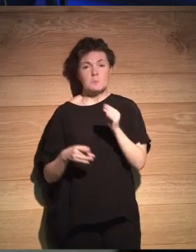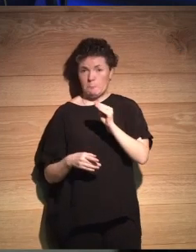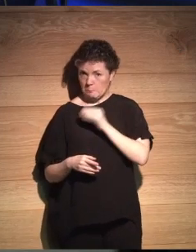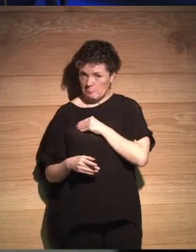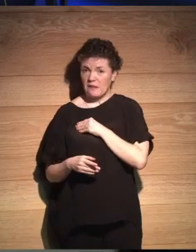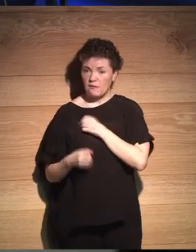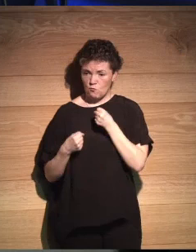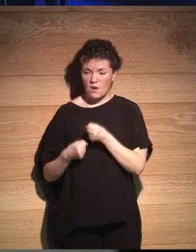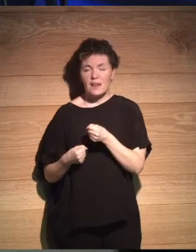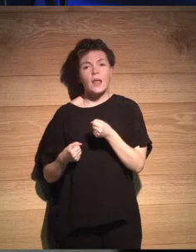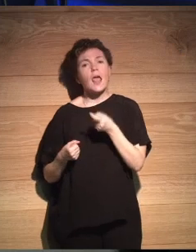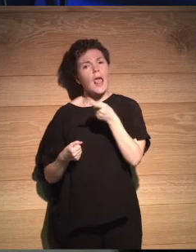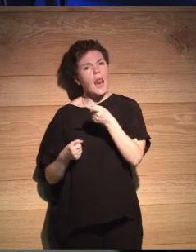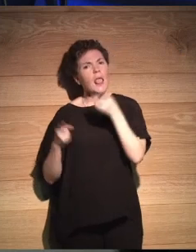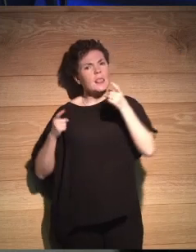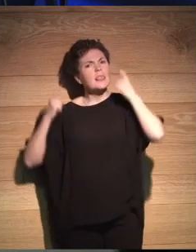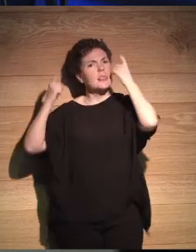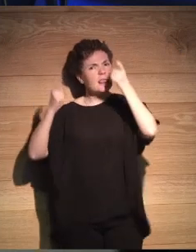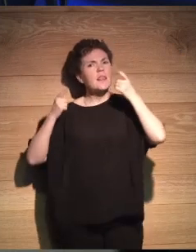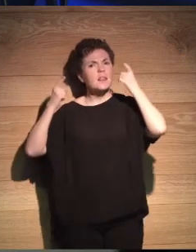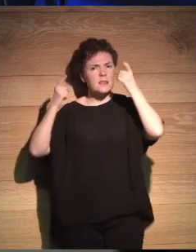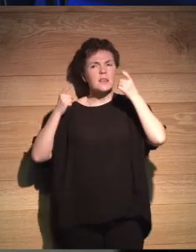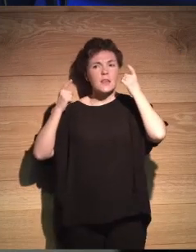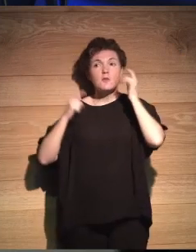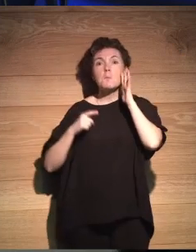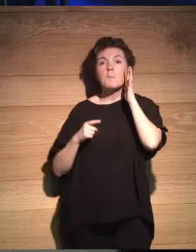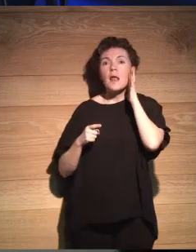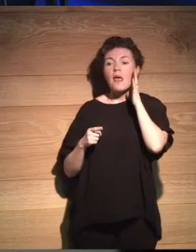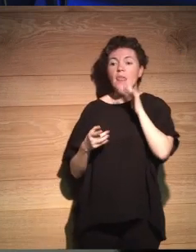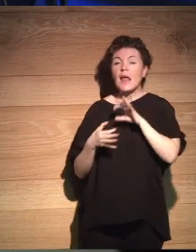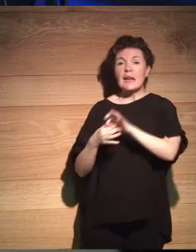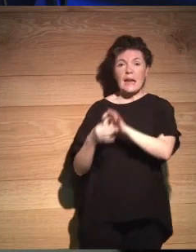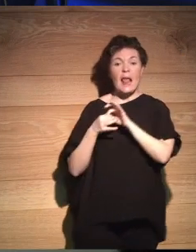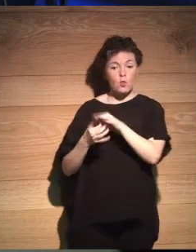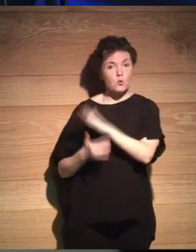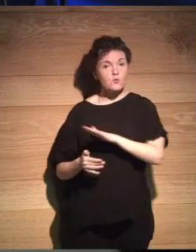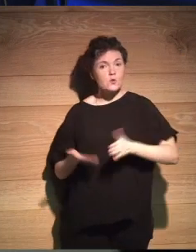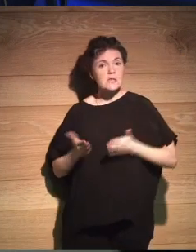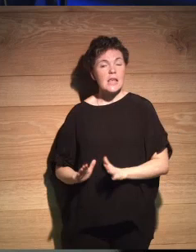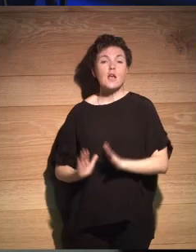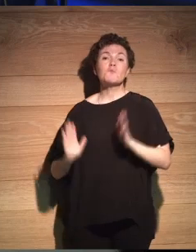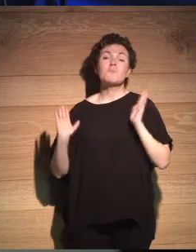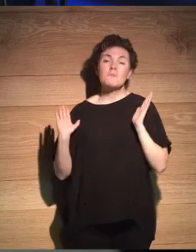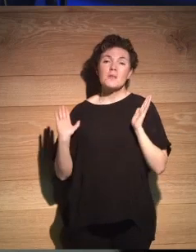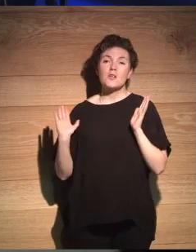penoso, y él trató en algún momento yo creo que de tener relación con sus hijos, pero